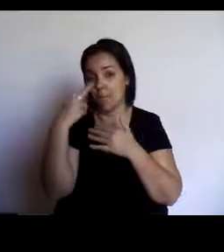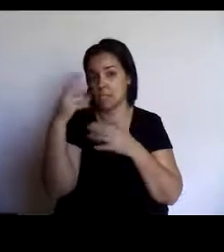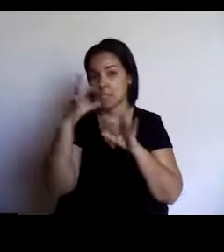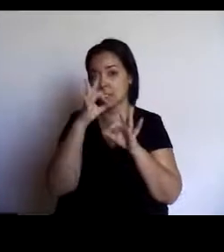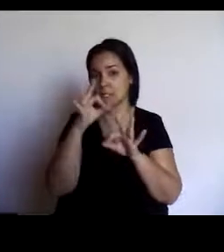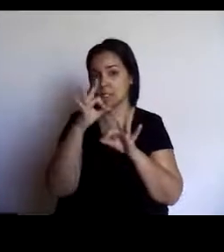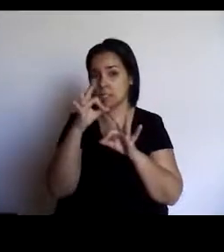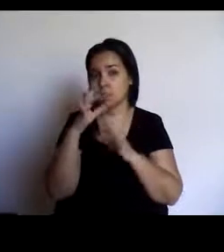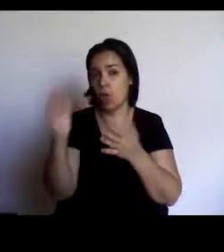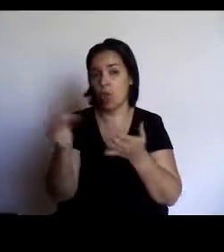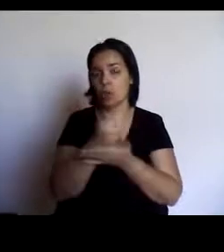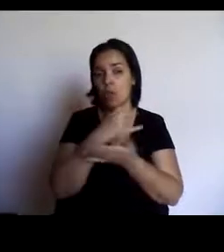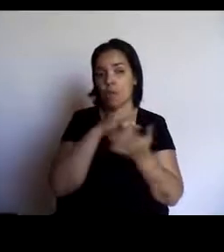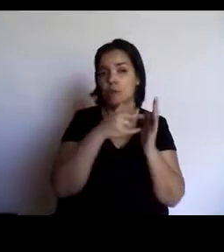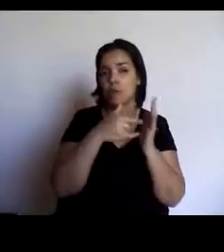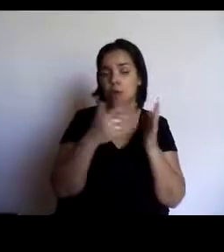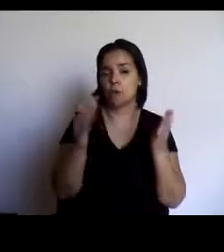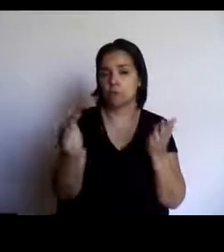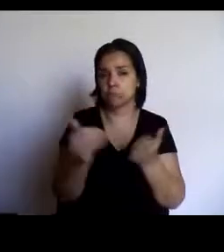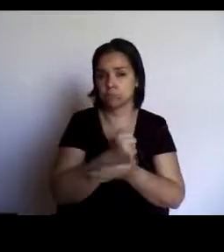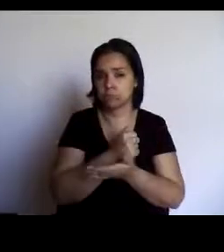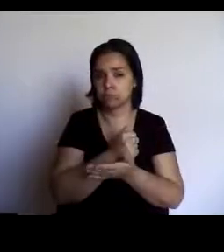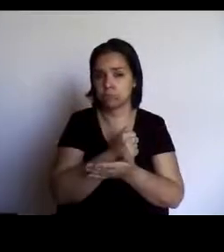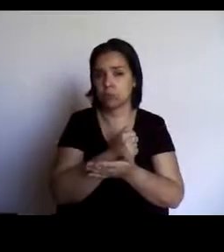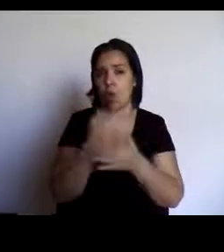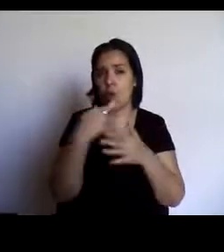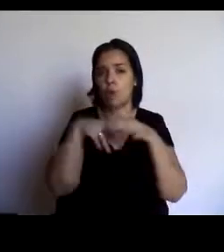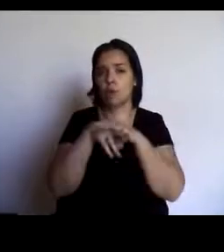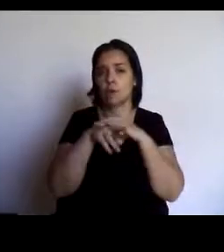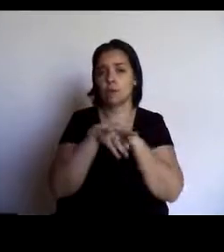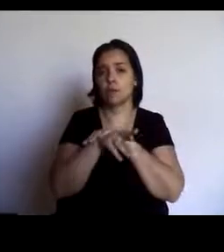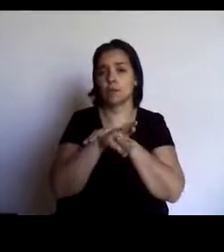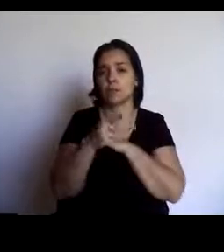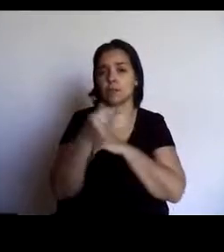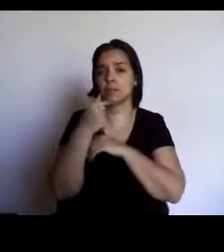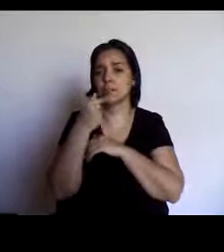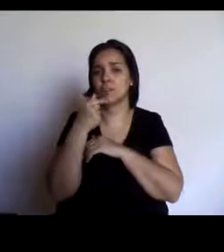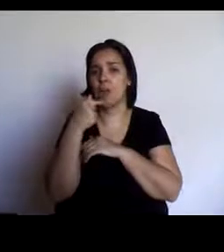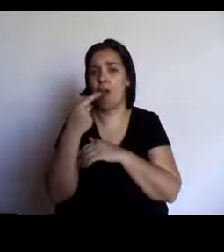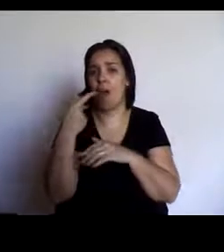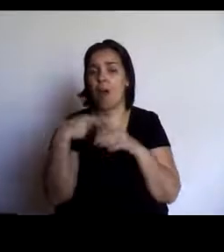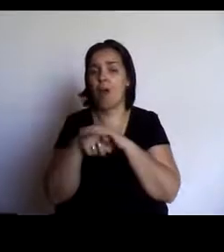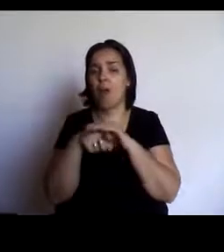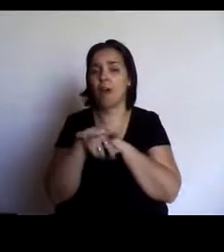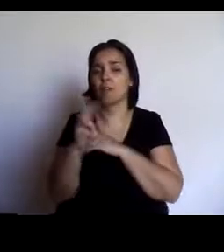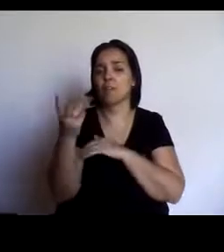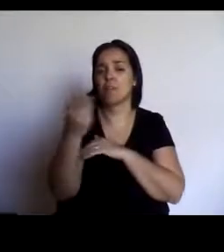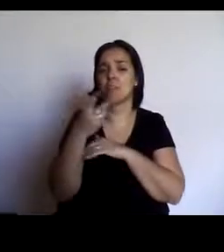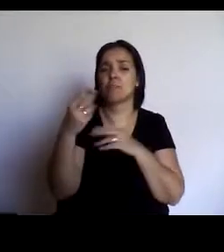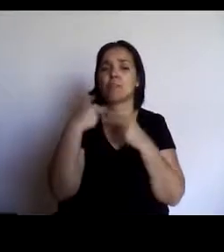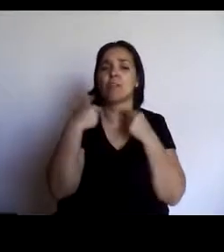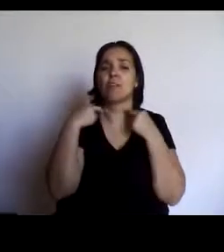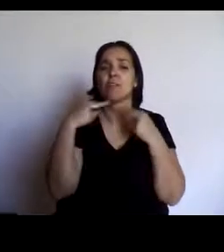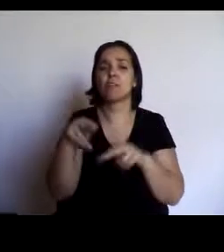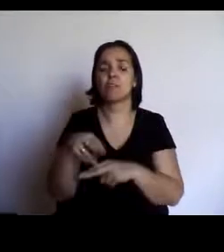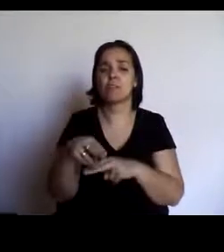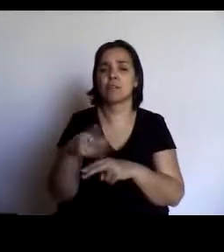de todos esos programas, de todos esos recursos que se están gestionando desde las dos diputaciones y desde